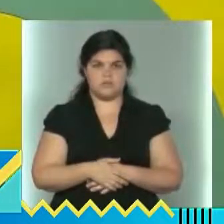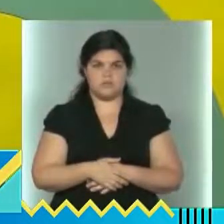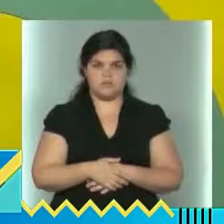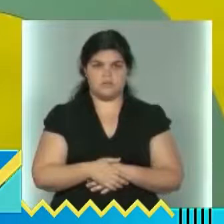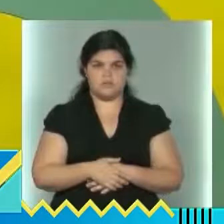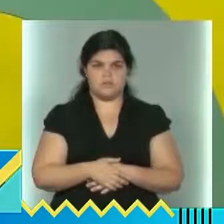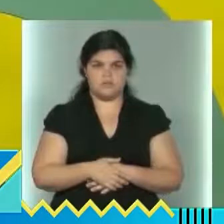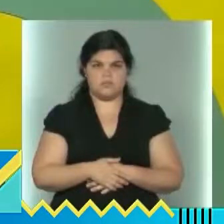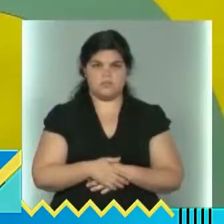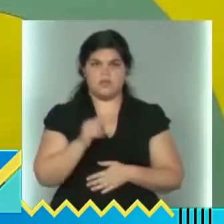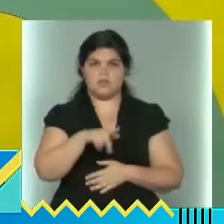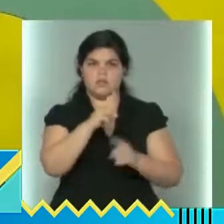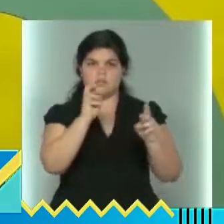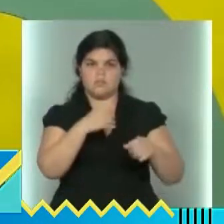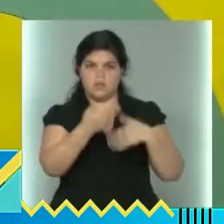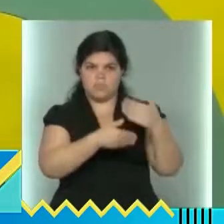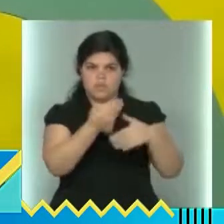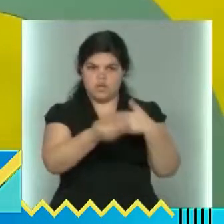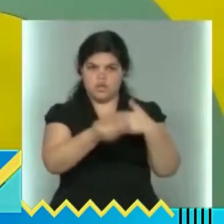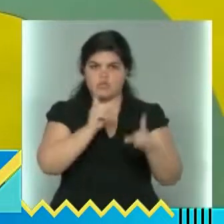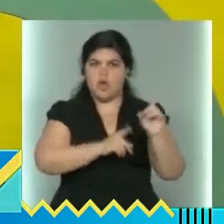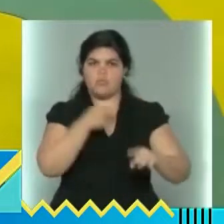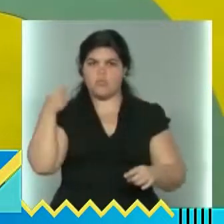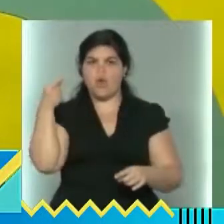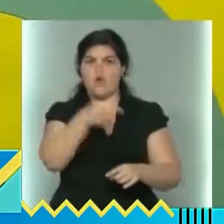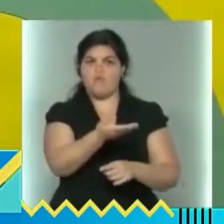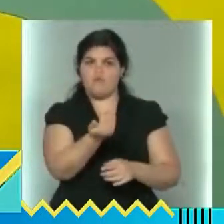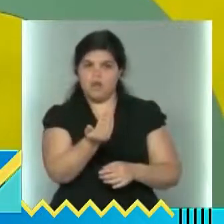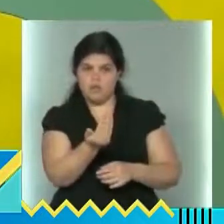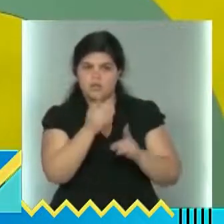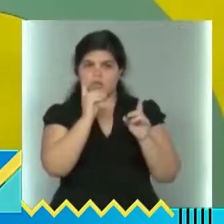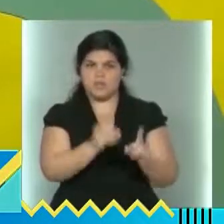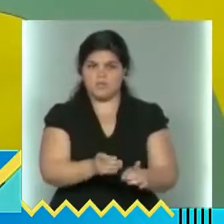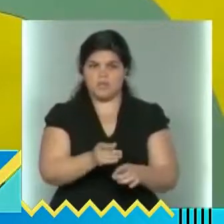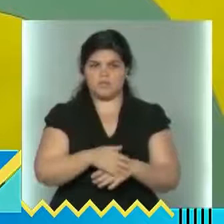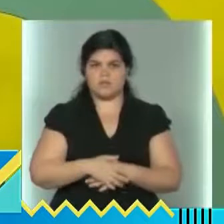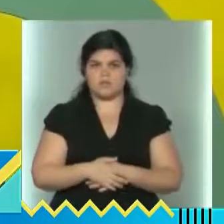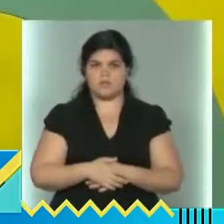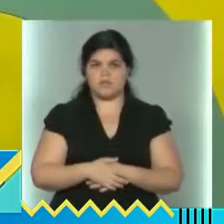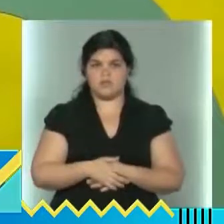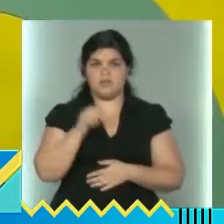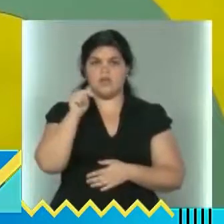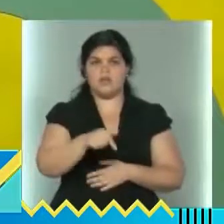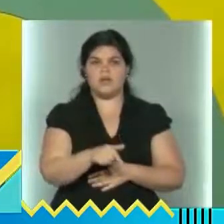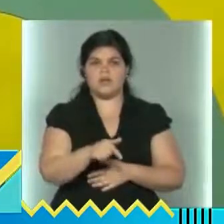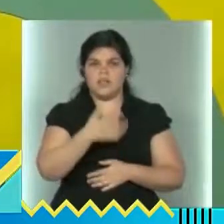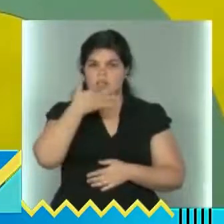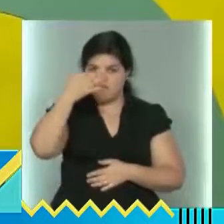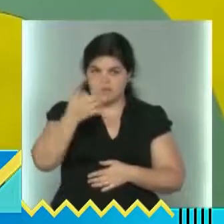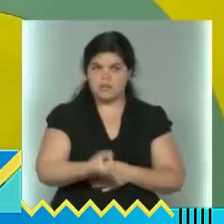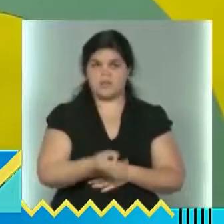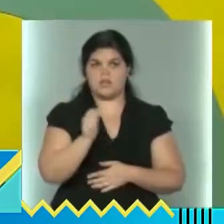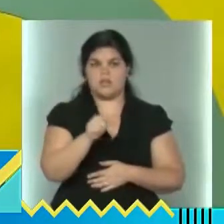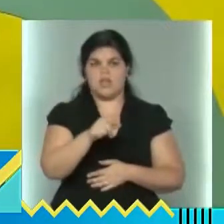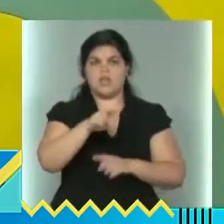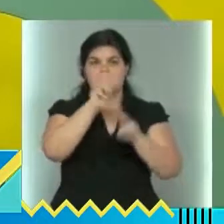tener procesos, otra cosa es tener condenas, pero además de eso, también me parece que hay una realidad, o sea, lo de